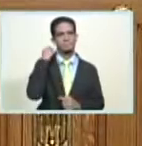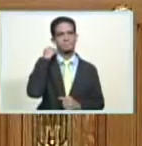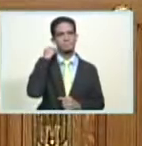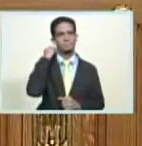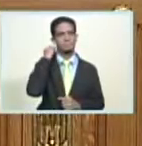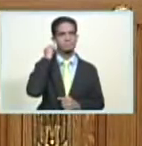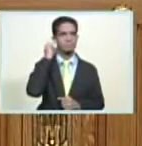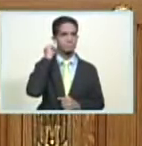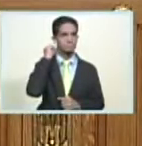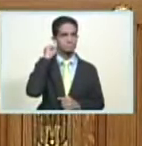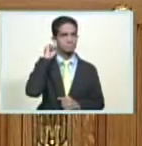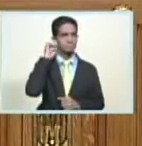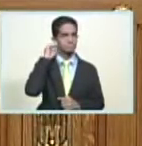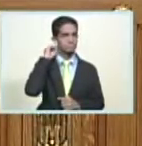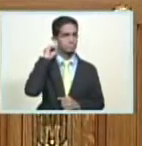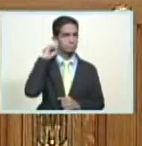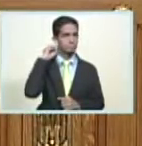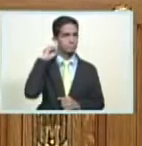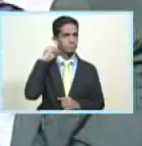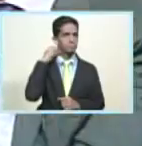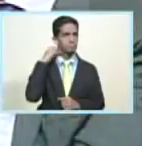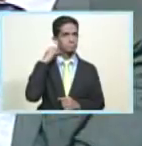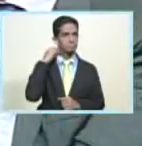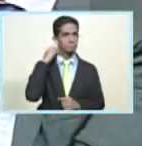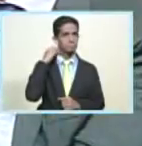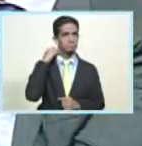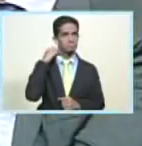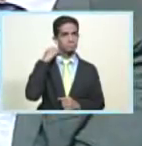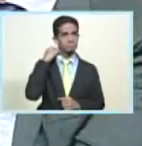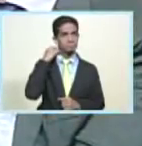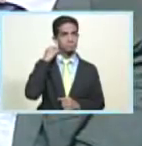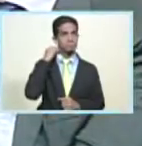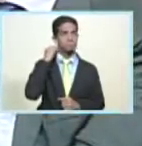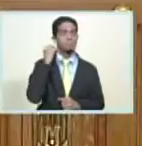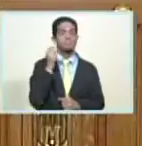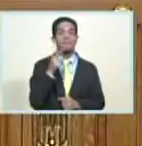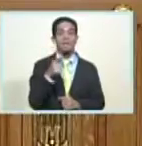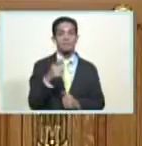Ese proceso, Oscar Schemel,